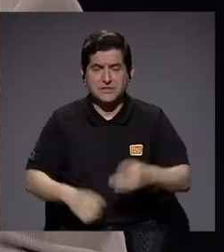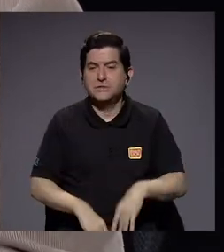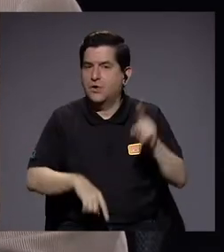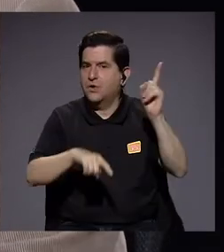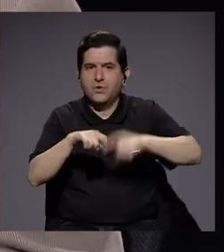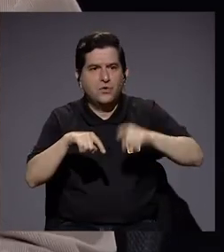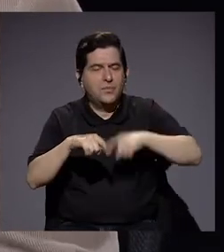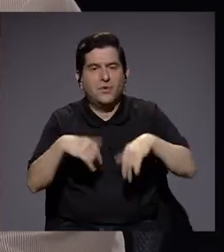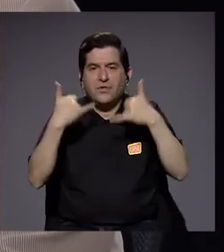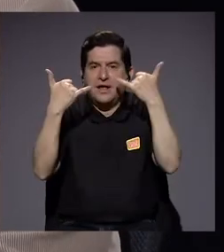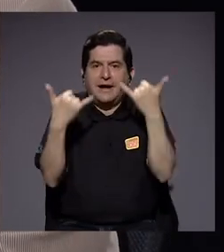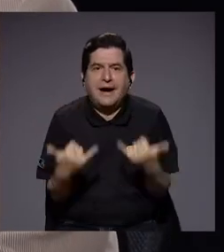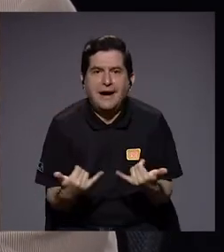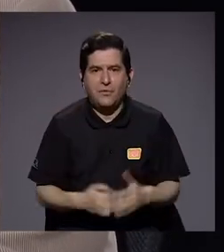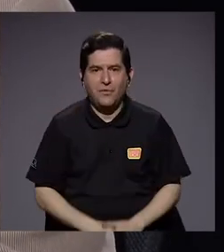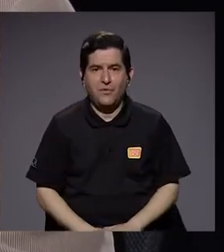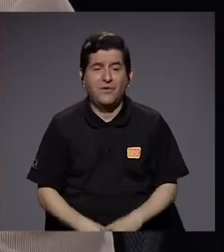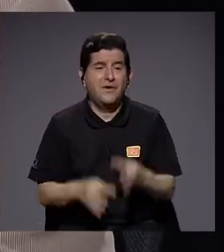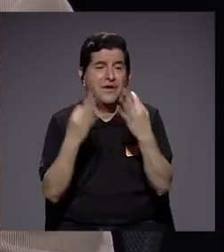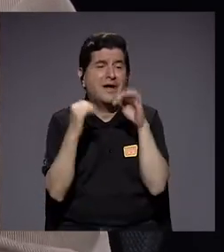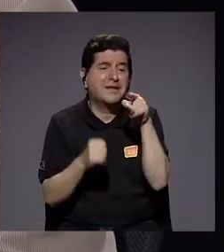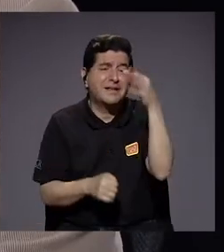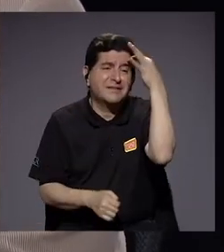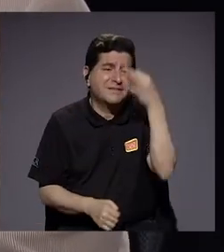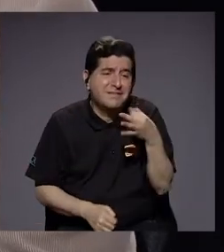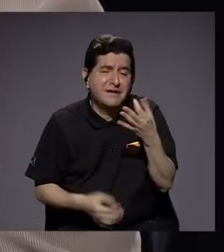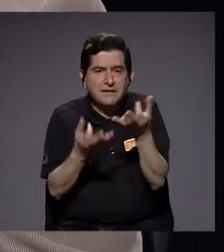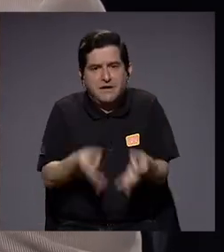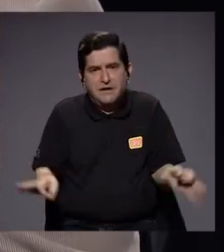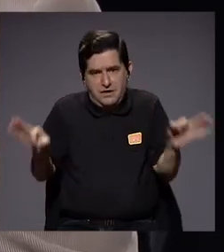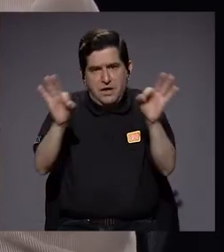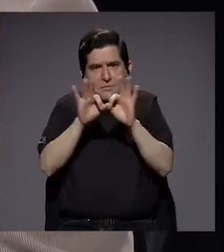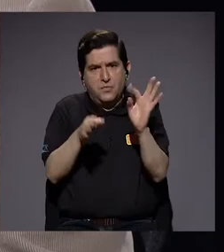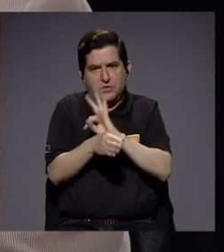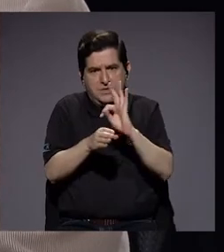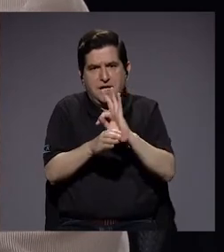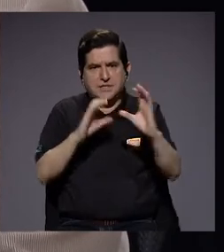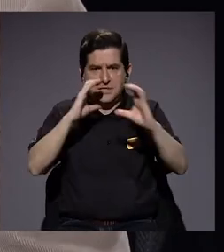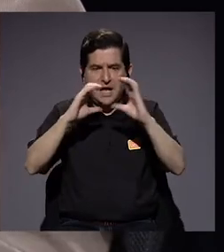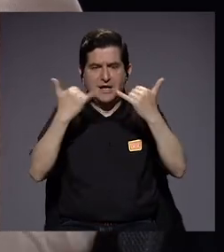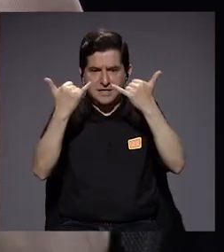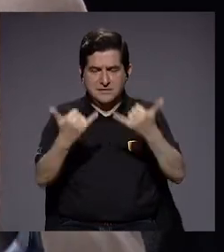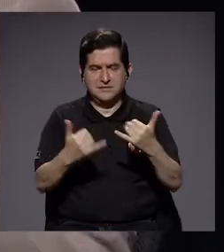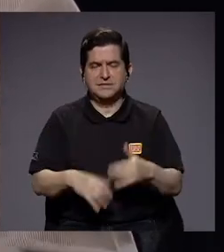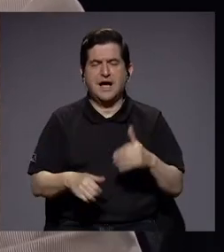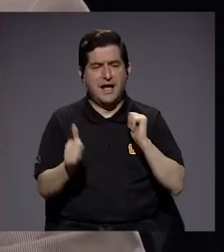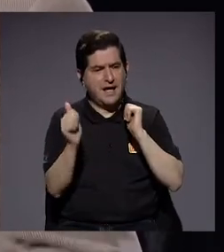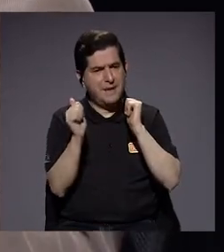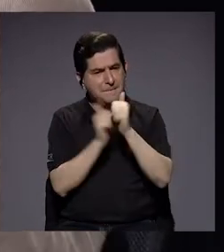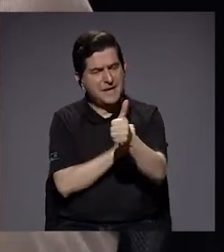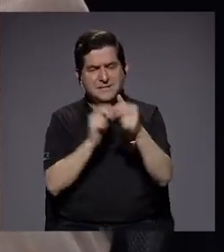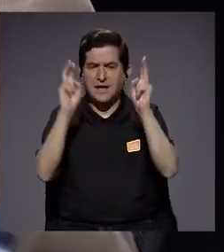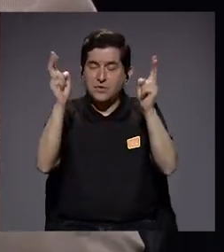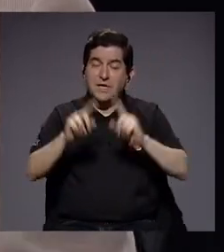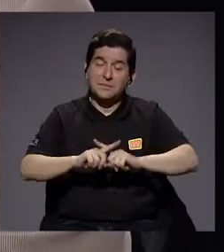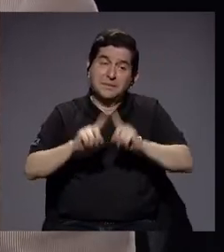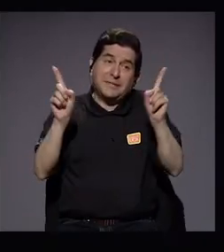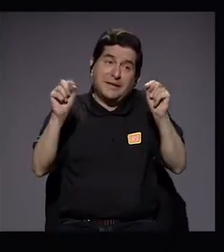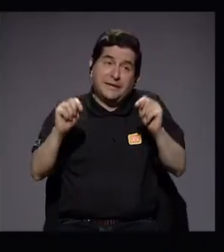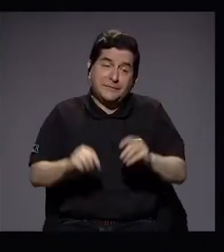No es posible que en estos momentos hay que convencerlo de la importancia de las telecomunicaciones. Eso ya debería ser un tema superado, pero bueno,